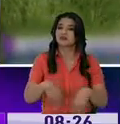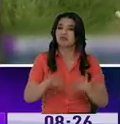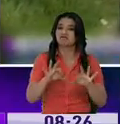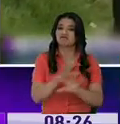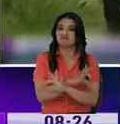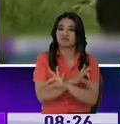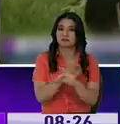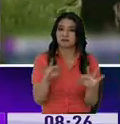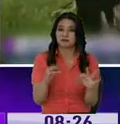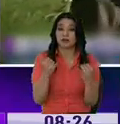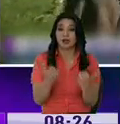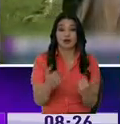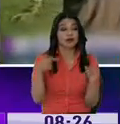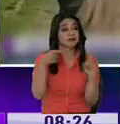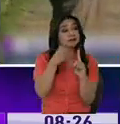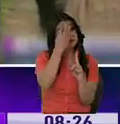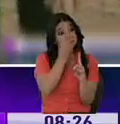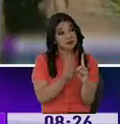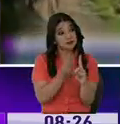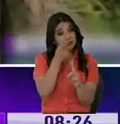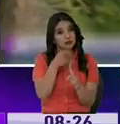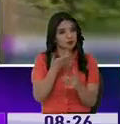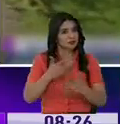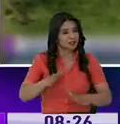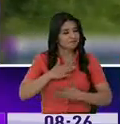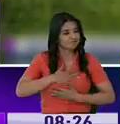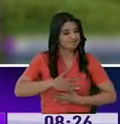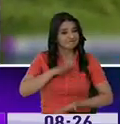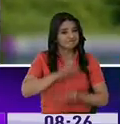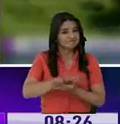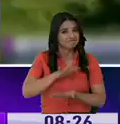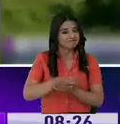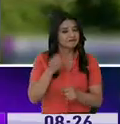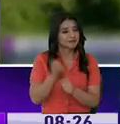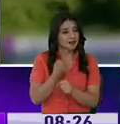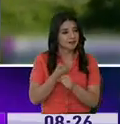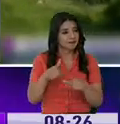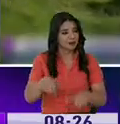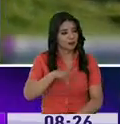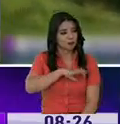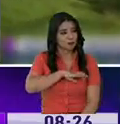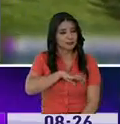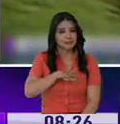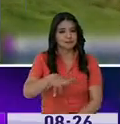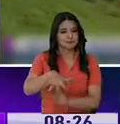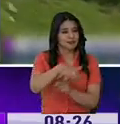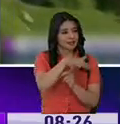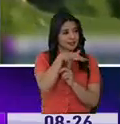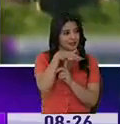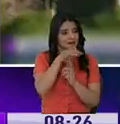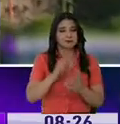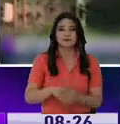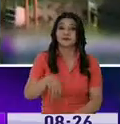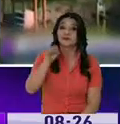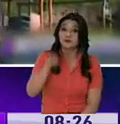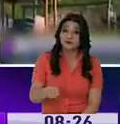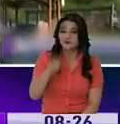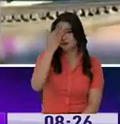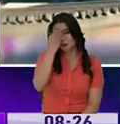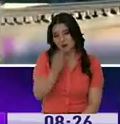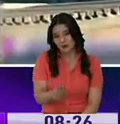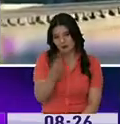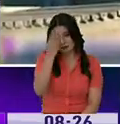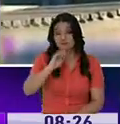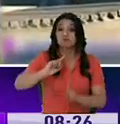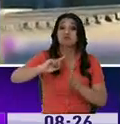a conversar con uno de ellos ni vecinos muy buenos días ustedes ya tranquilos con los trabajos realizados acá en este parque infantil sí muy buenos días en primer lugar